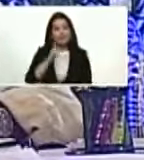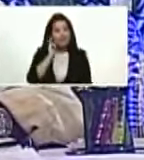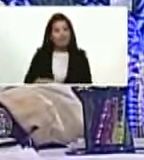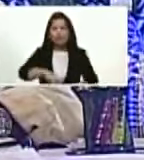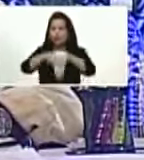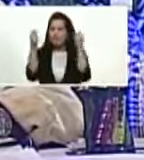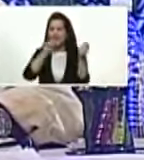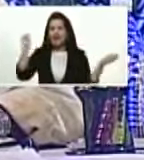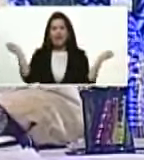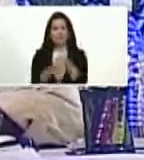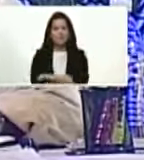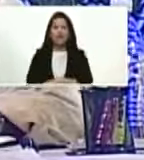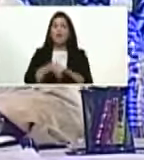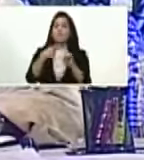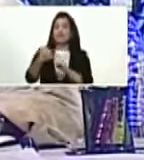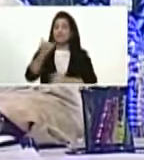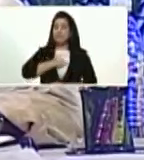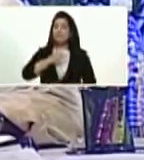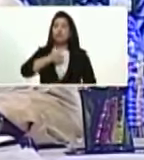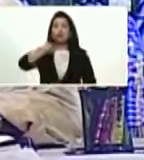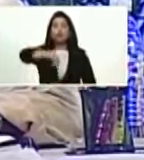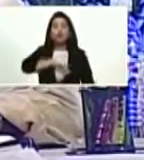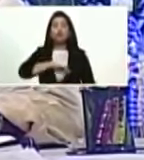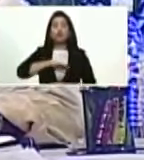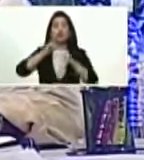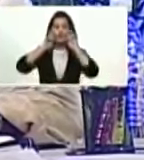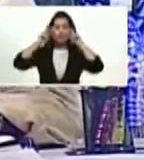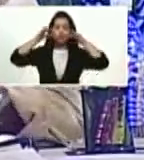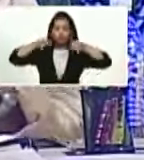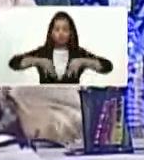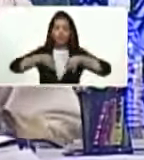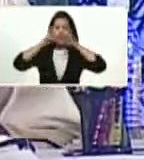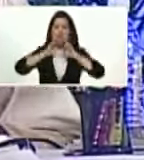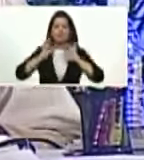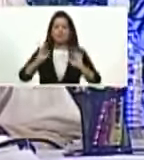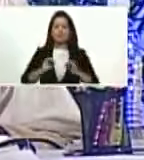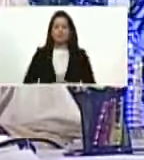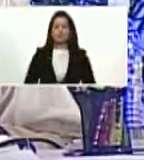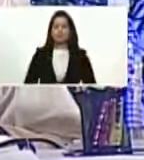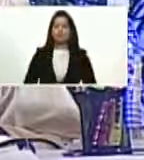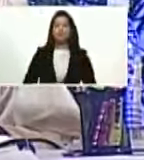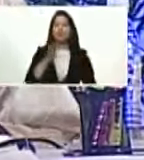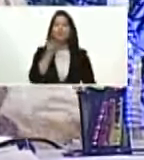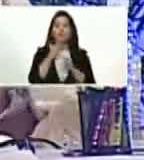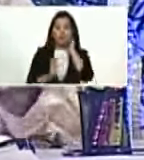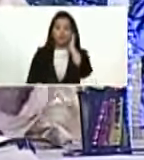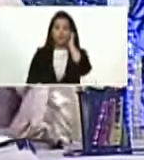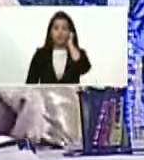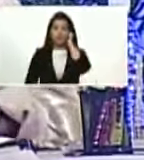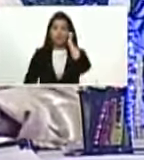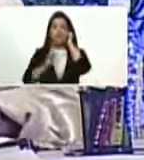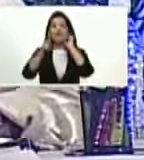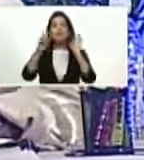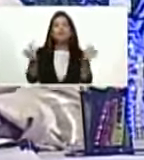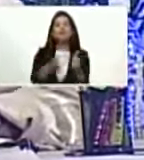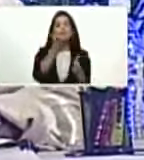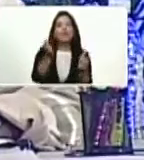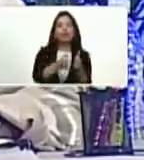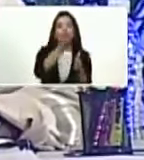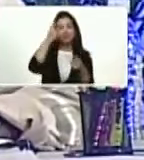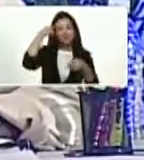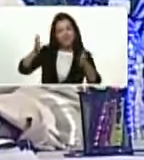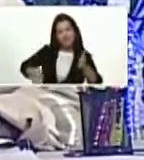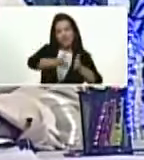organizativamente. Tenemos que garantizar que cada grano de cemento que producimos